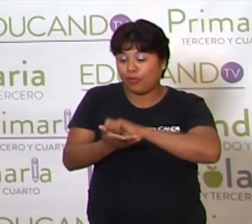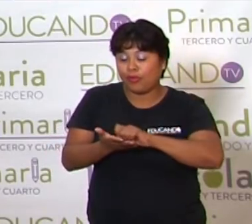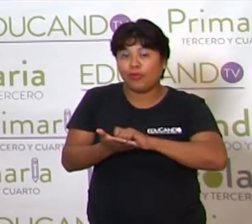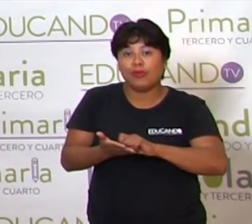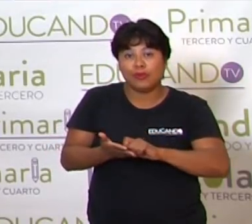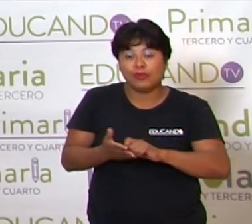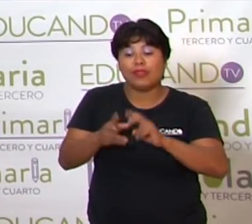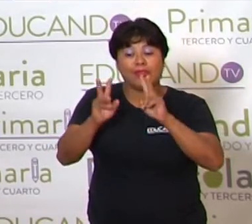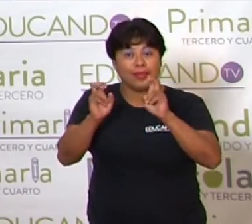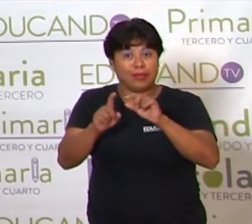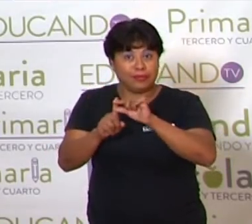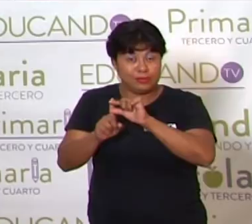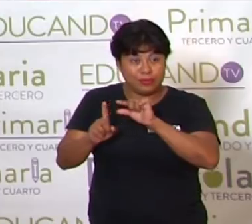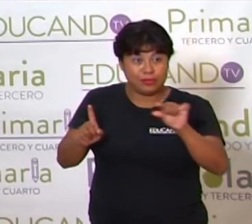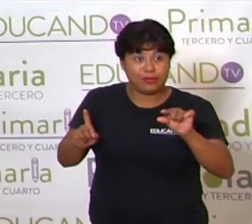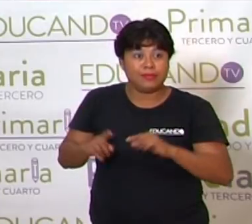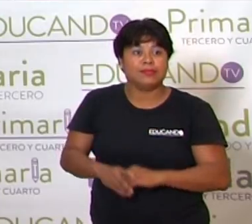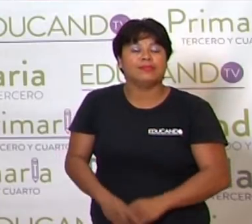El texto